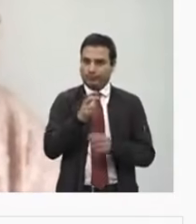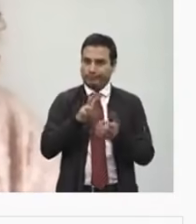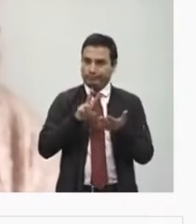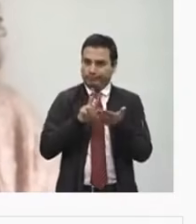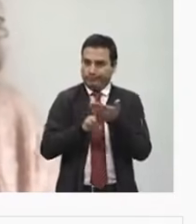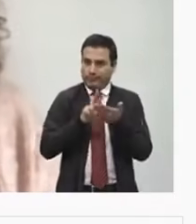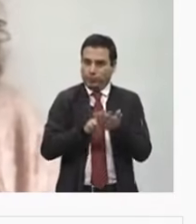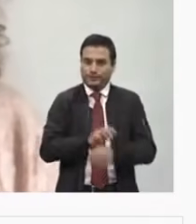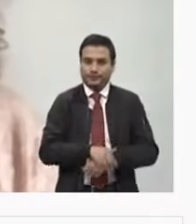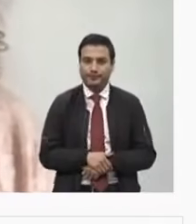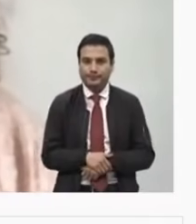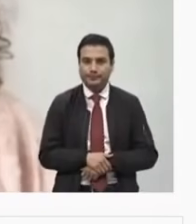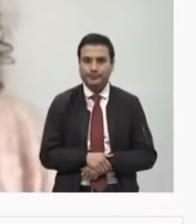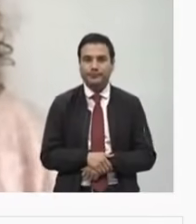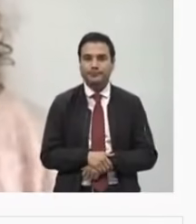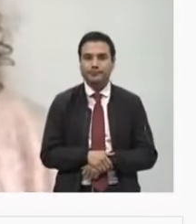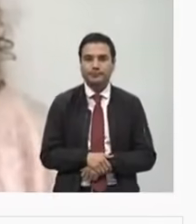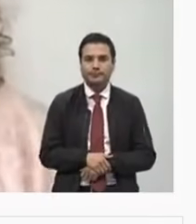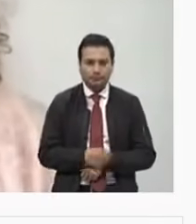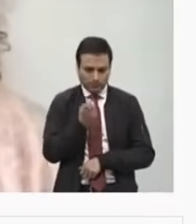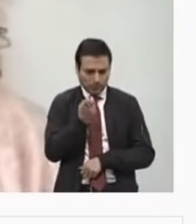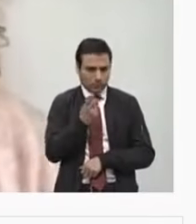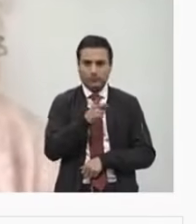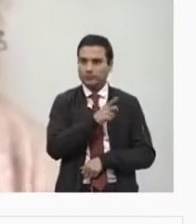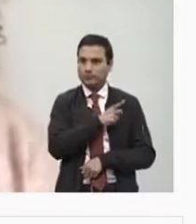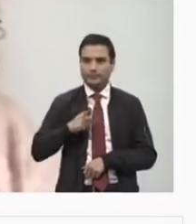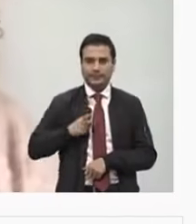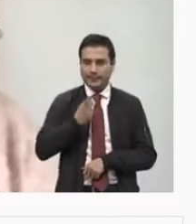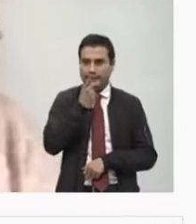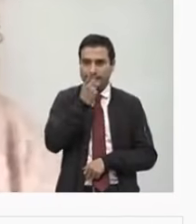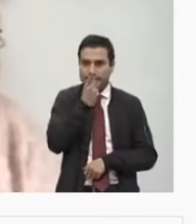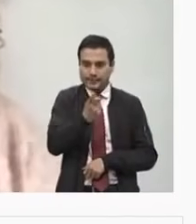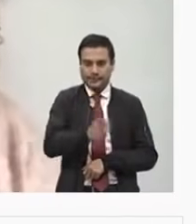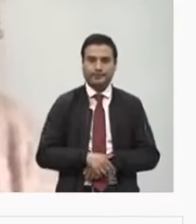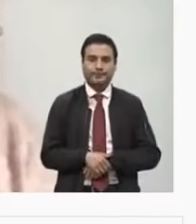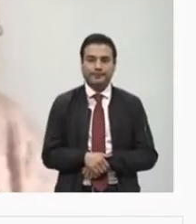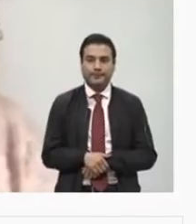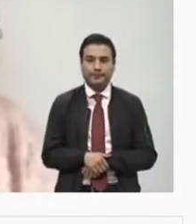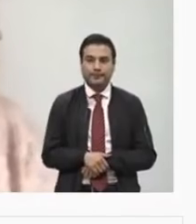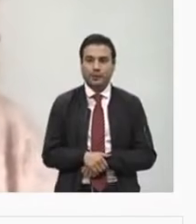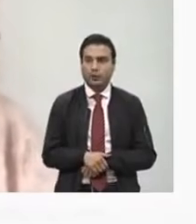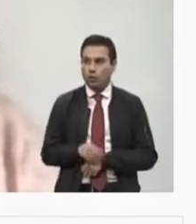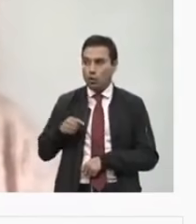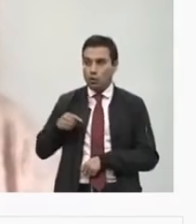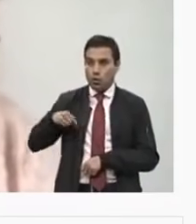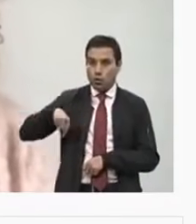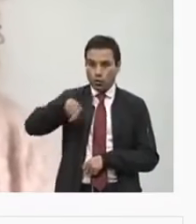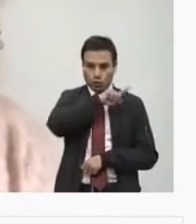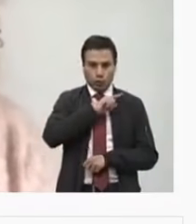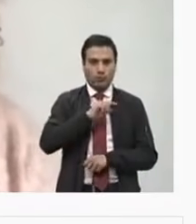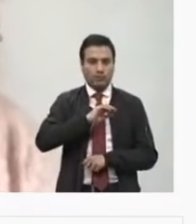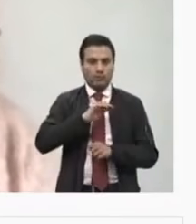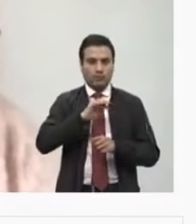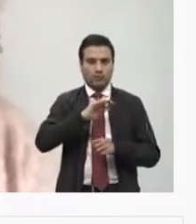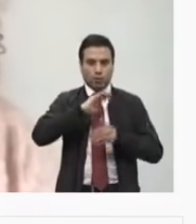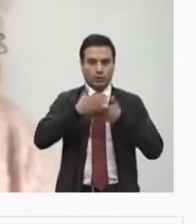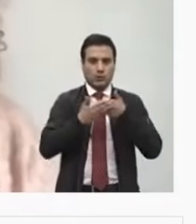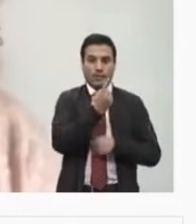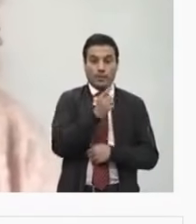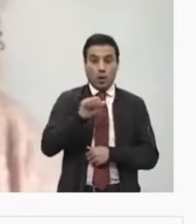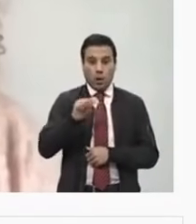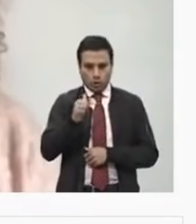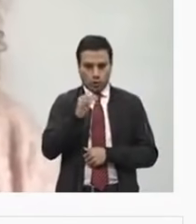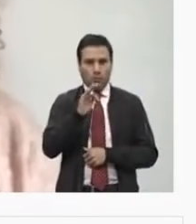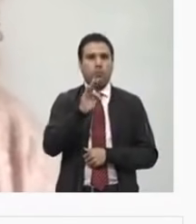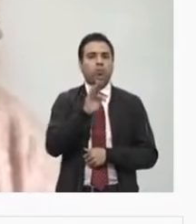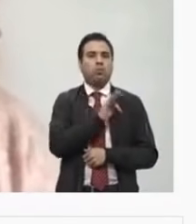creo que tenemos que decirlo con todas las letras nosotras y nosotros vamos a poder ir a votar este primero de agosto porque hay muchas